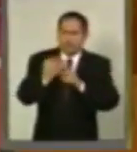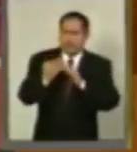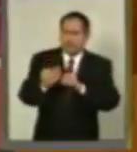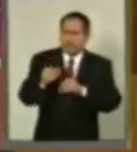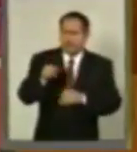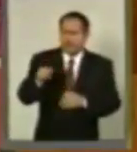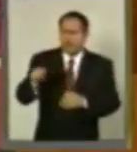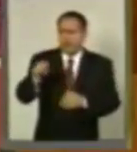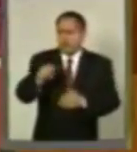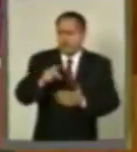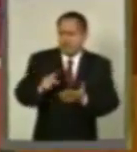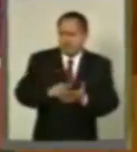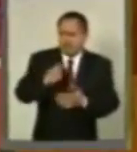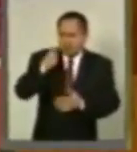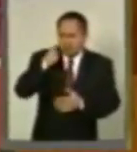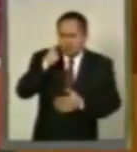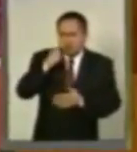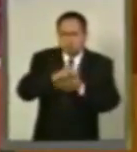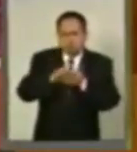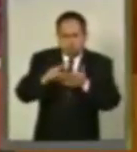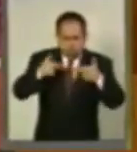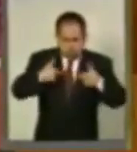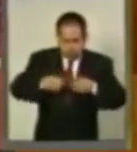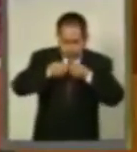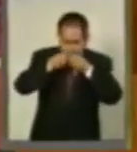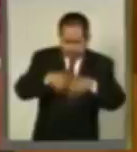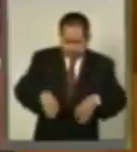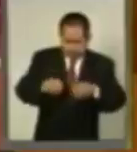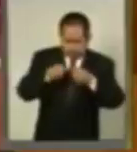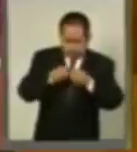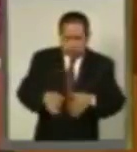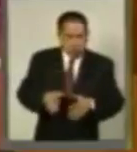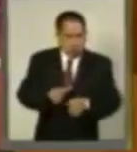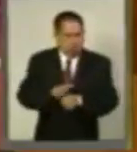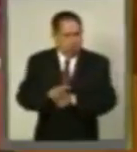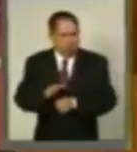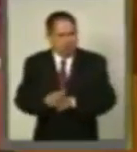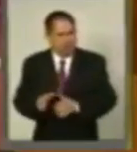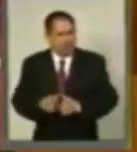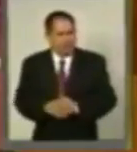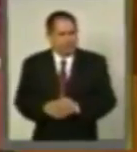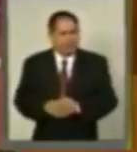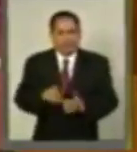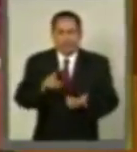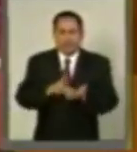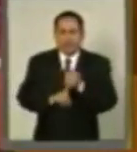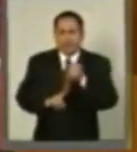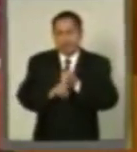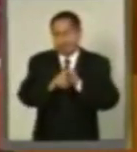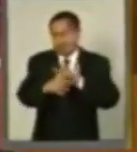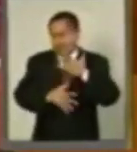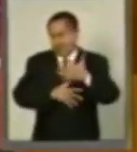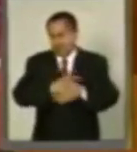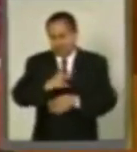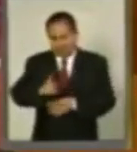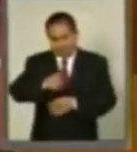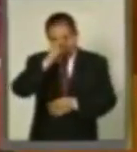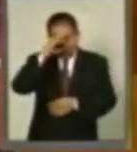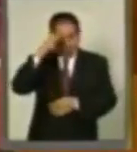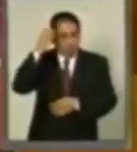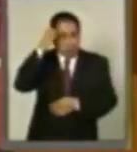sistemáticamente los derechos humanos es el grave problema que vivimos de violencia en nuestro